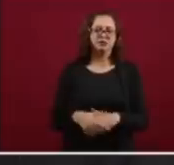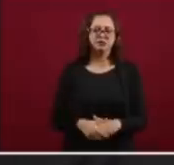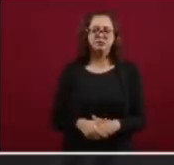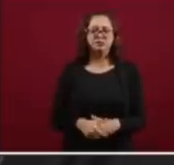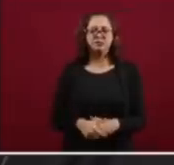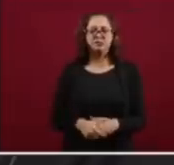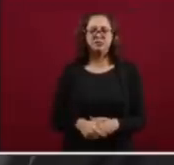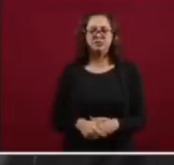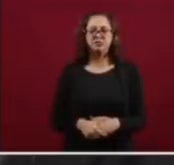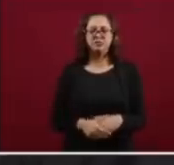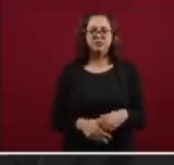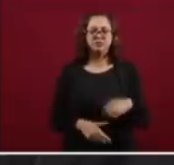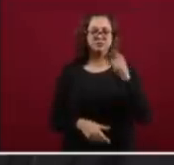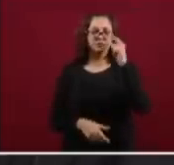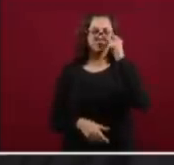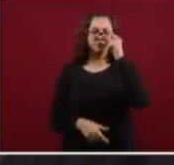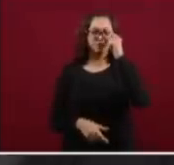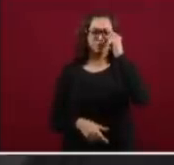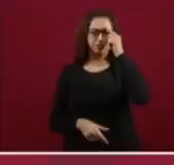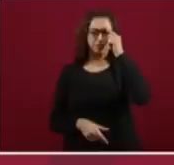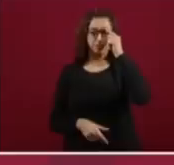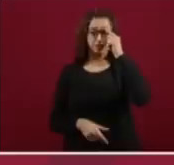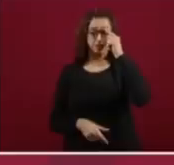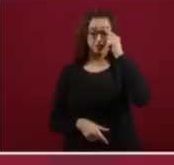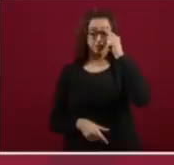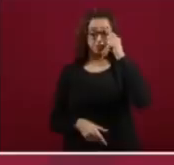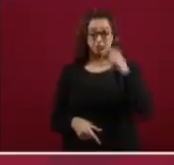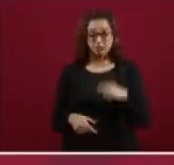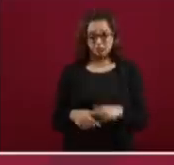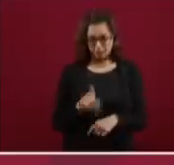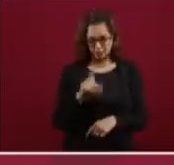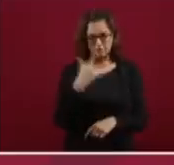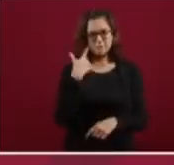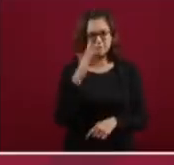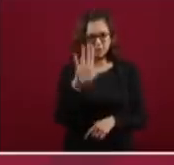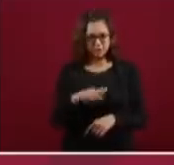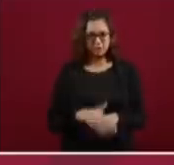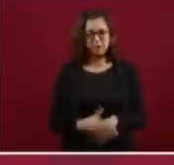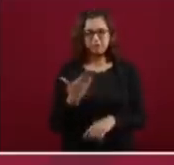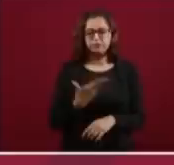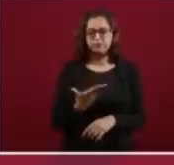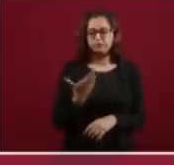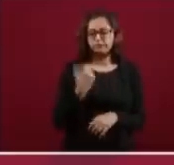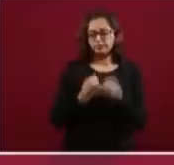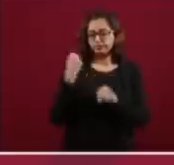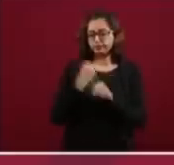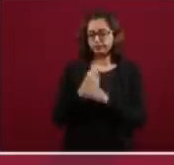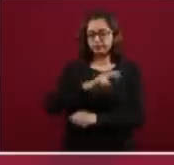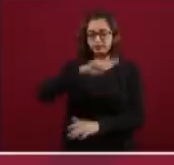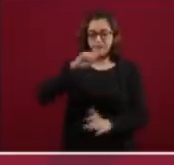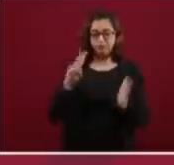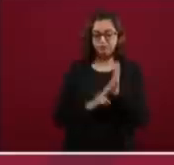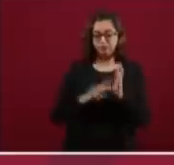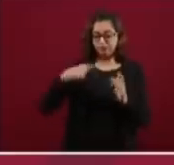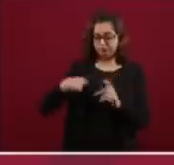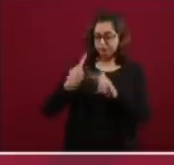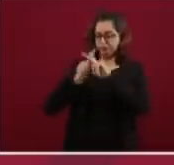ustedes saben que cuando yo integro el gobierno en el 2000